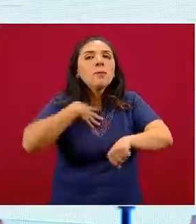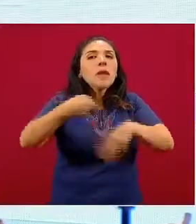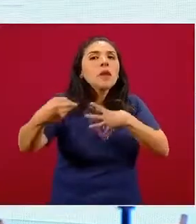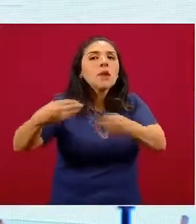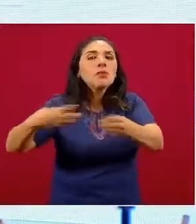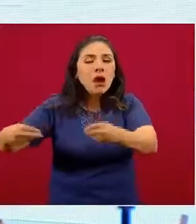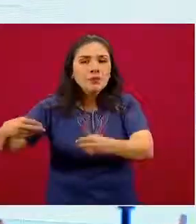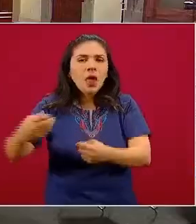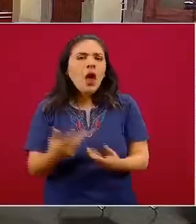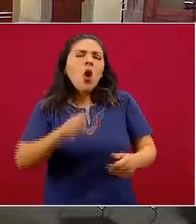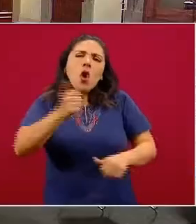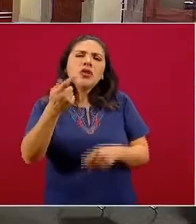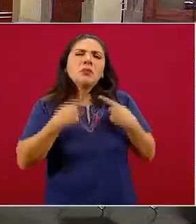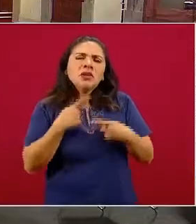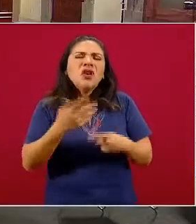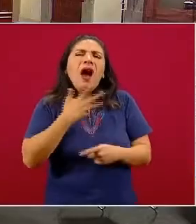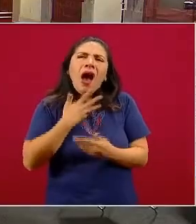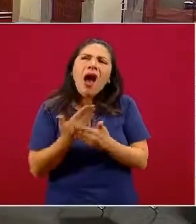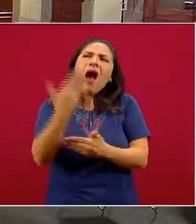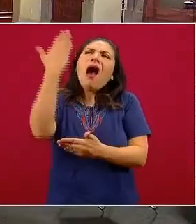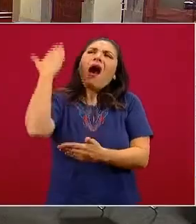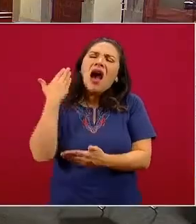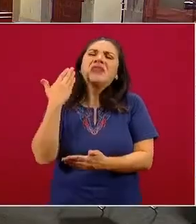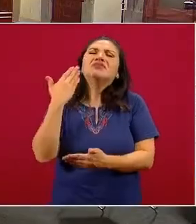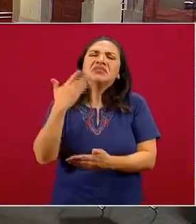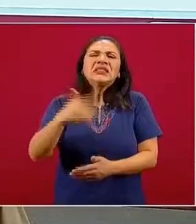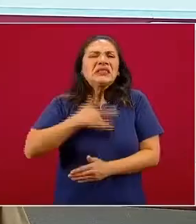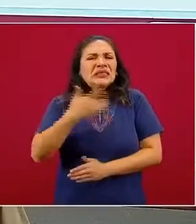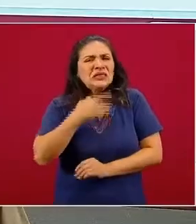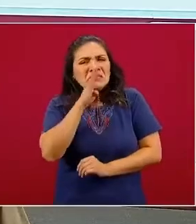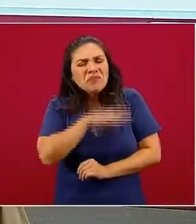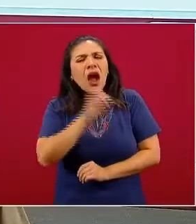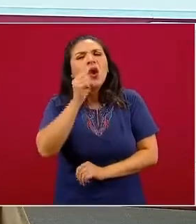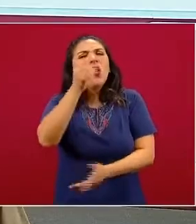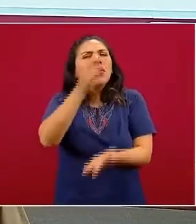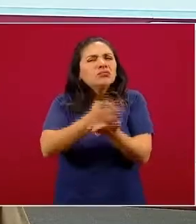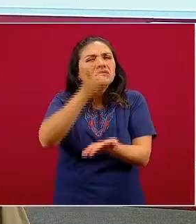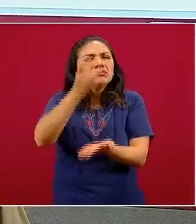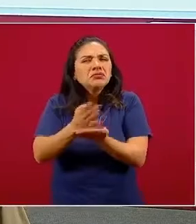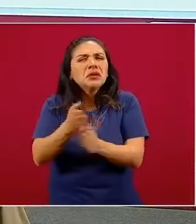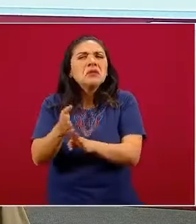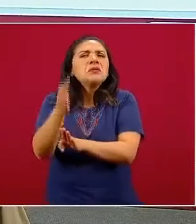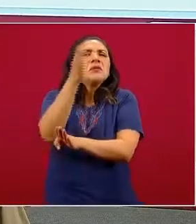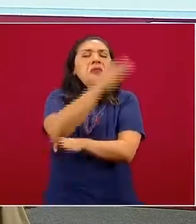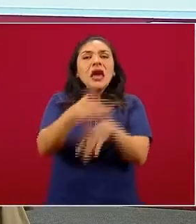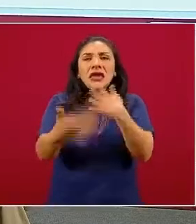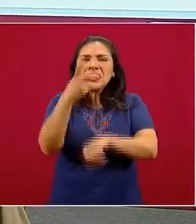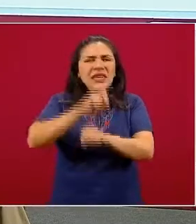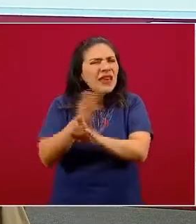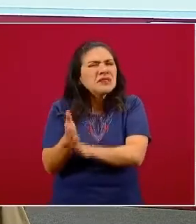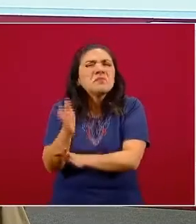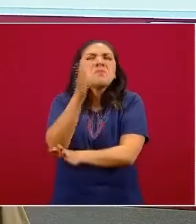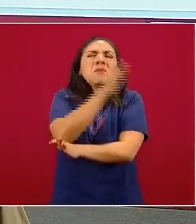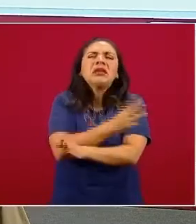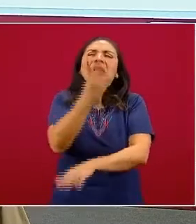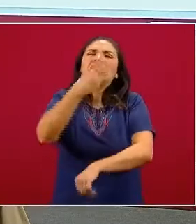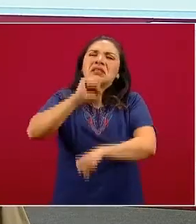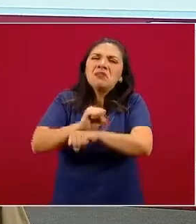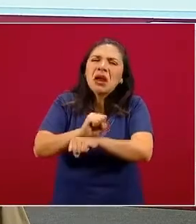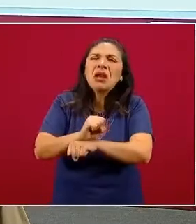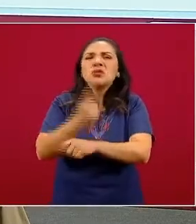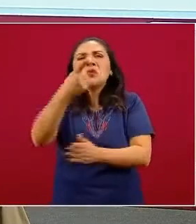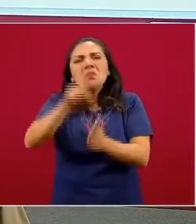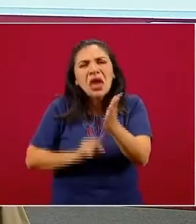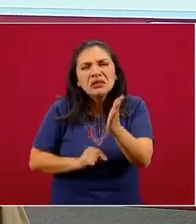que tuvieron síntomas o fueron diagnosticadas con COVID-19 en más de 15 días, hace 3 semanas,